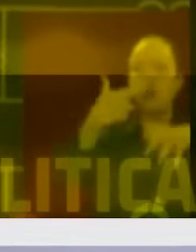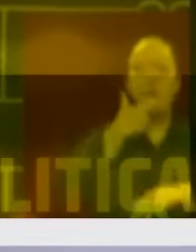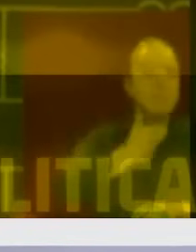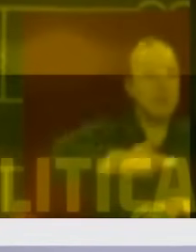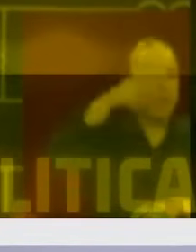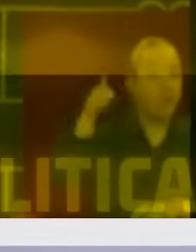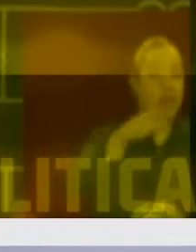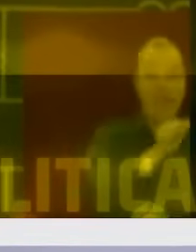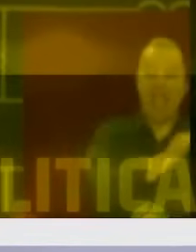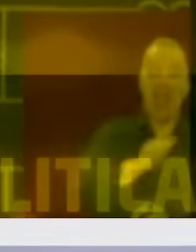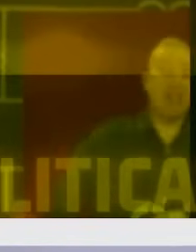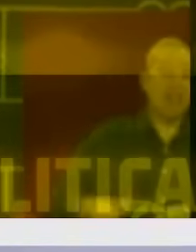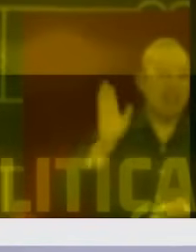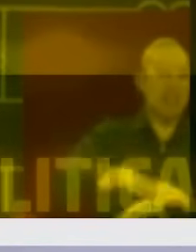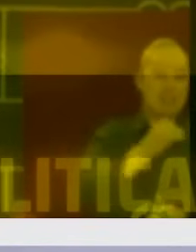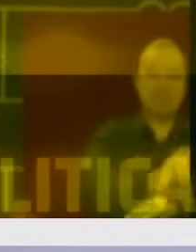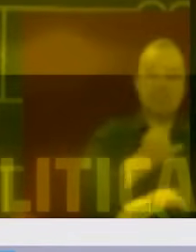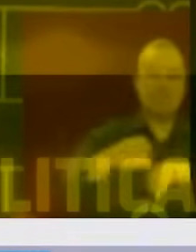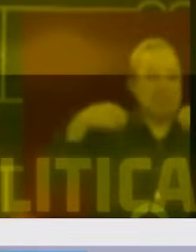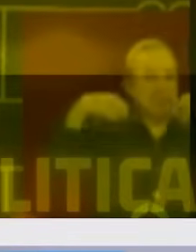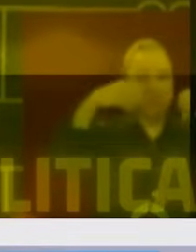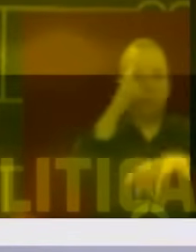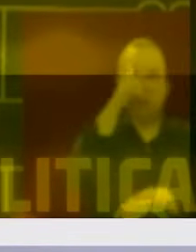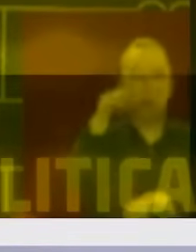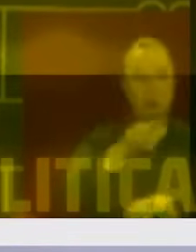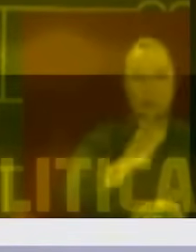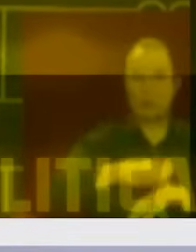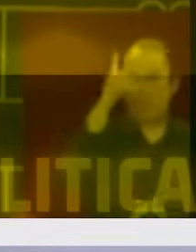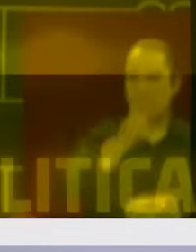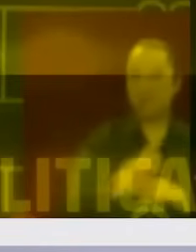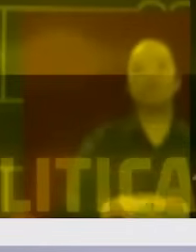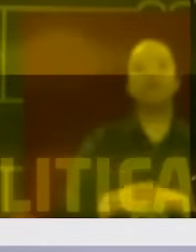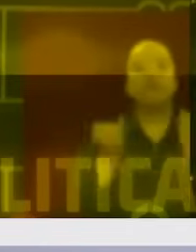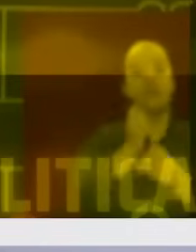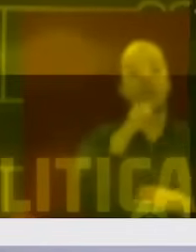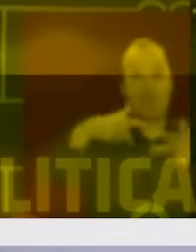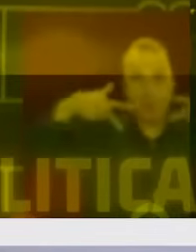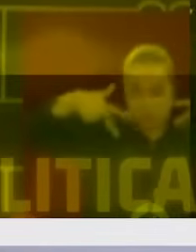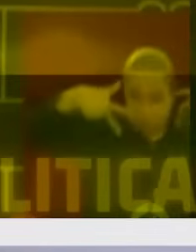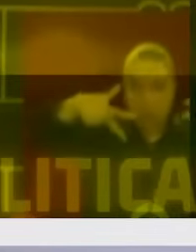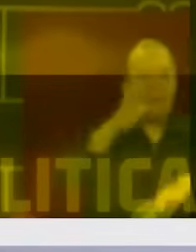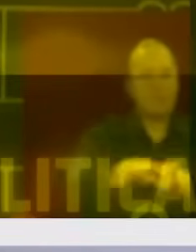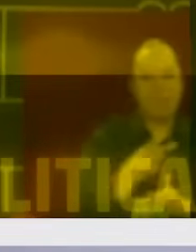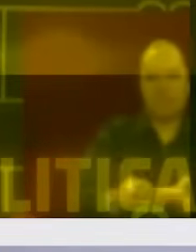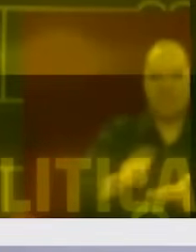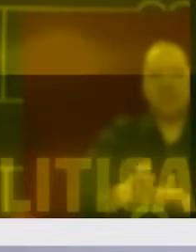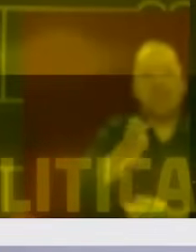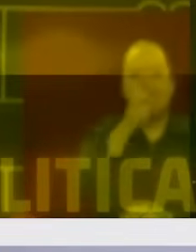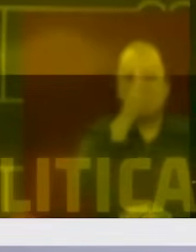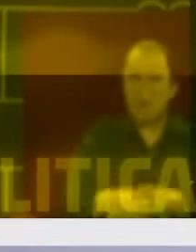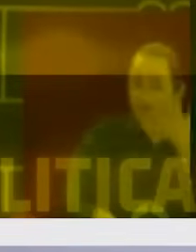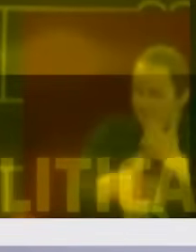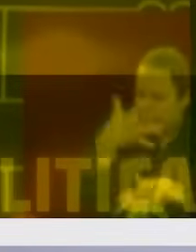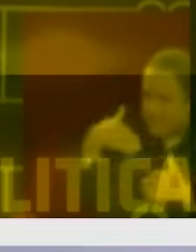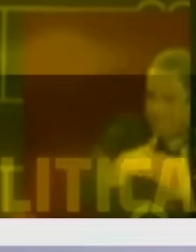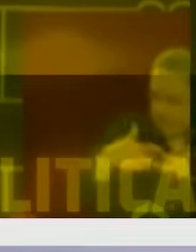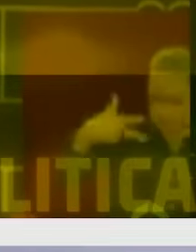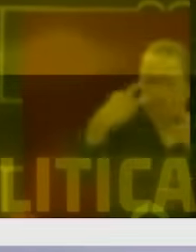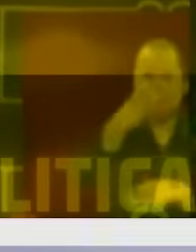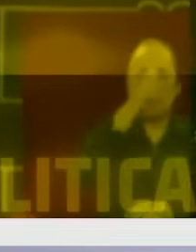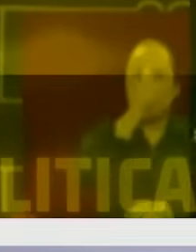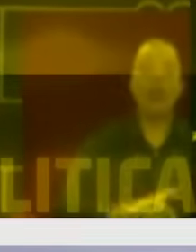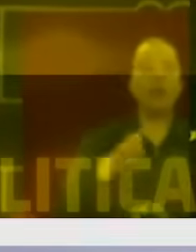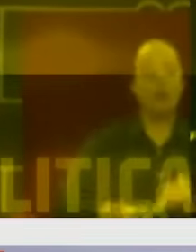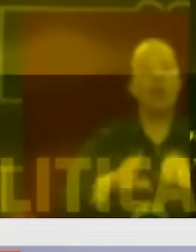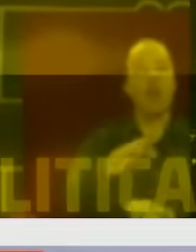de Guanajuato, que elevó al 1000%, más del 1000%, por ejemplo, la cantidad de homicidios